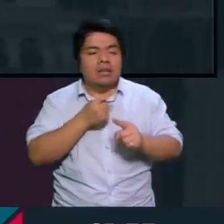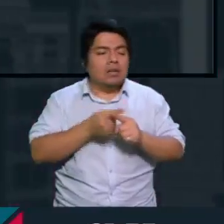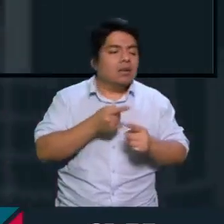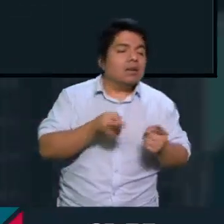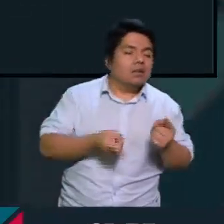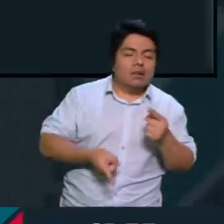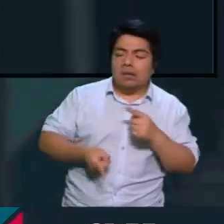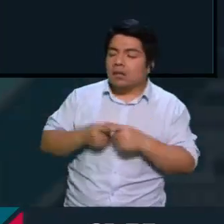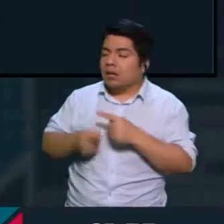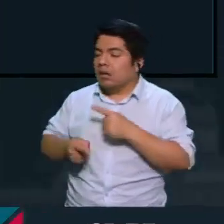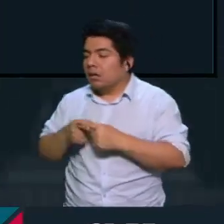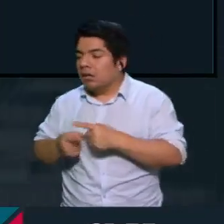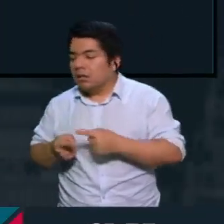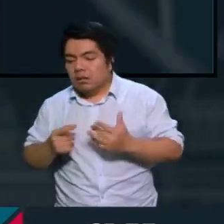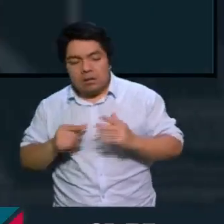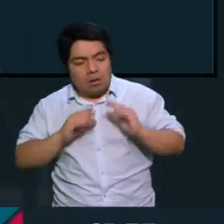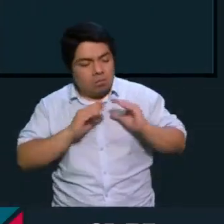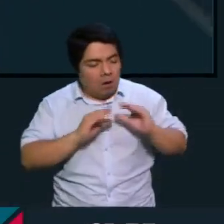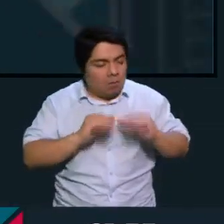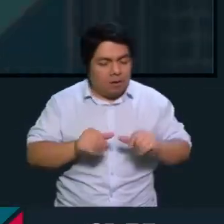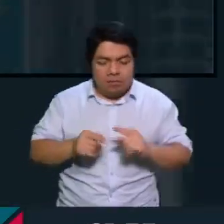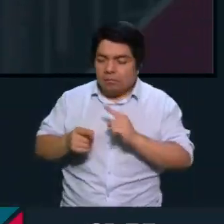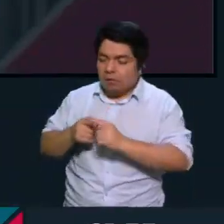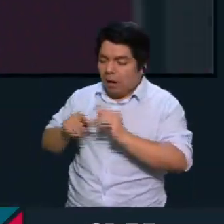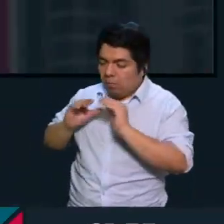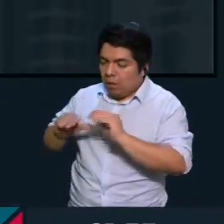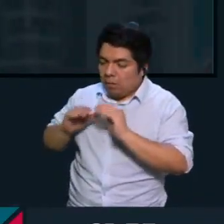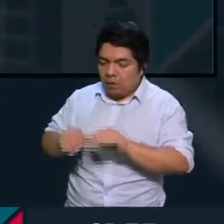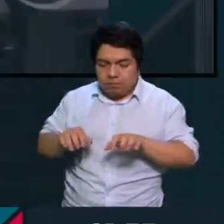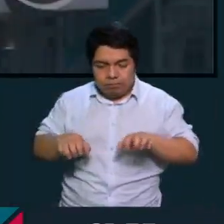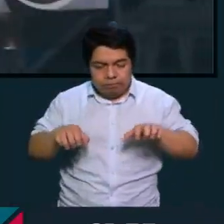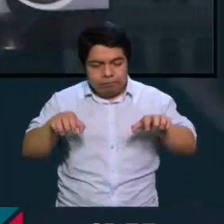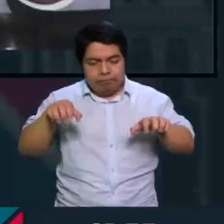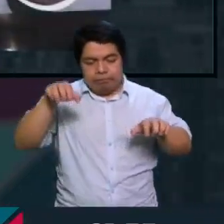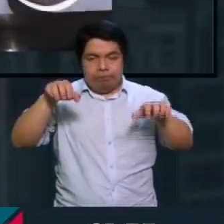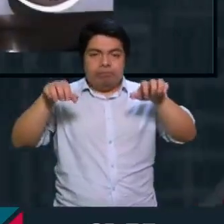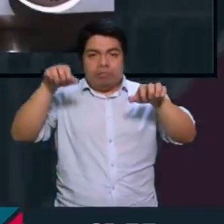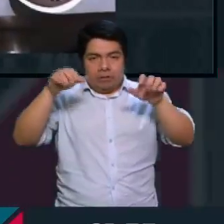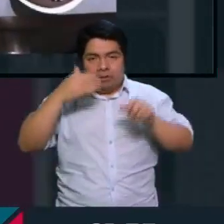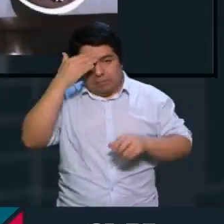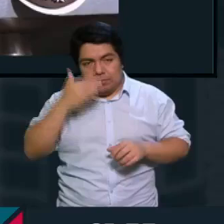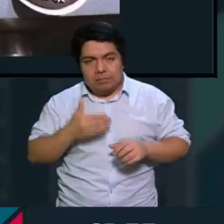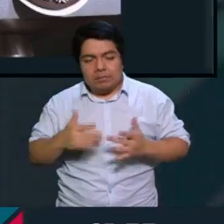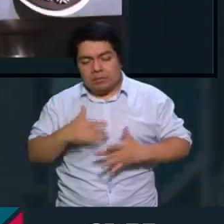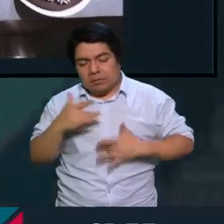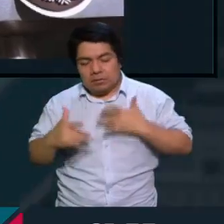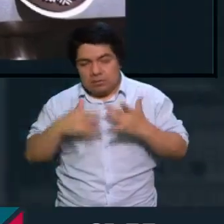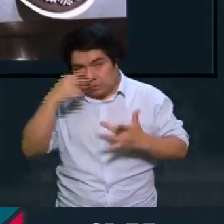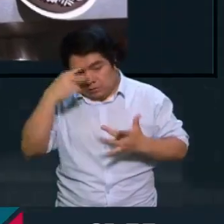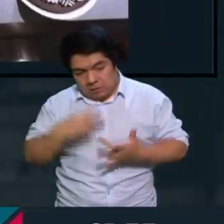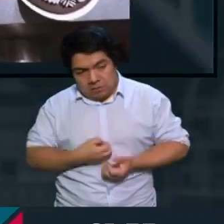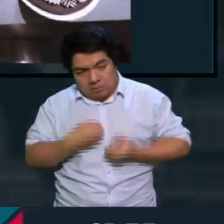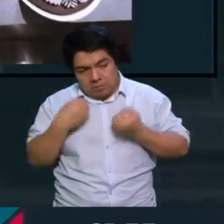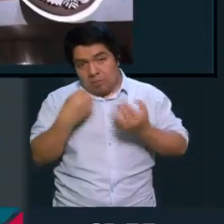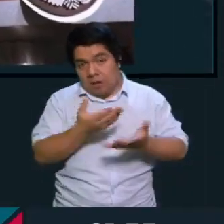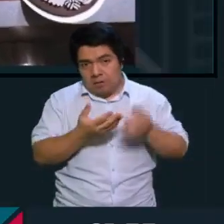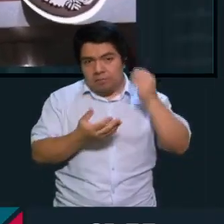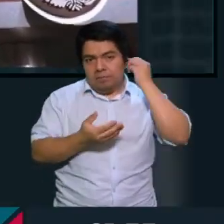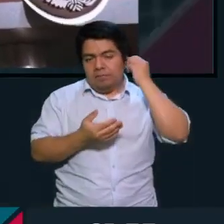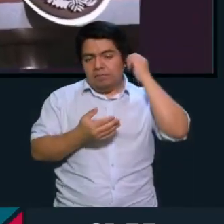han formado y a quienes, como lo decía la semana pasada, nos han dado patria. Por un lado,